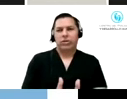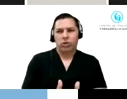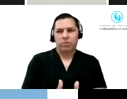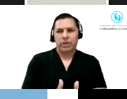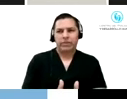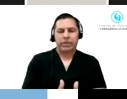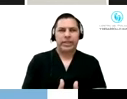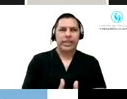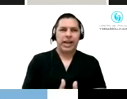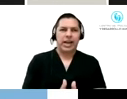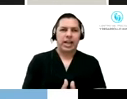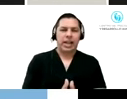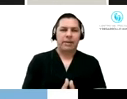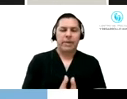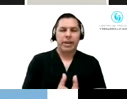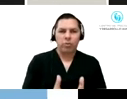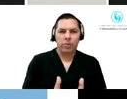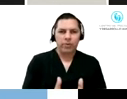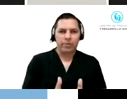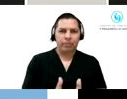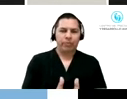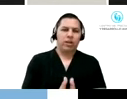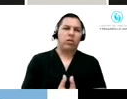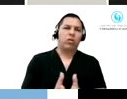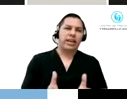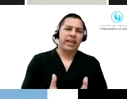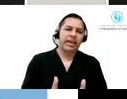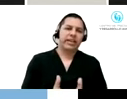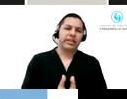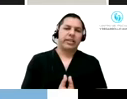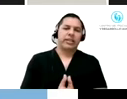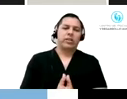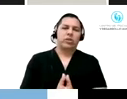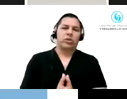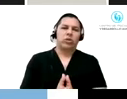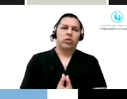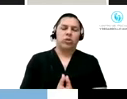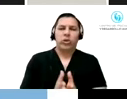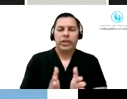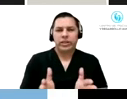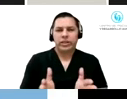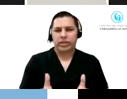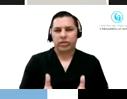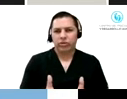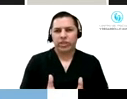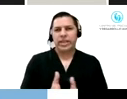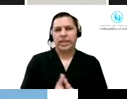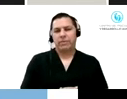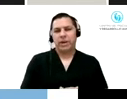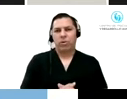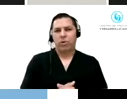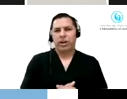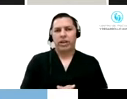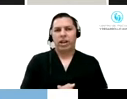ya se nos rompe. Ya el binomio o la diada no es